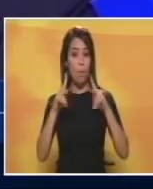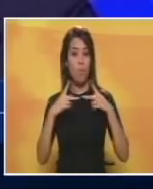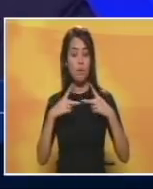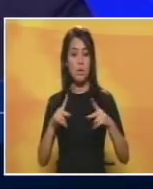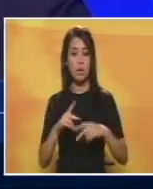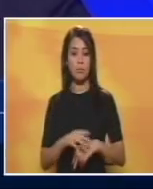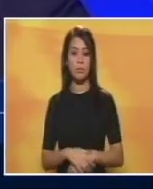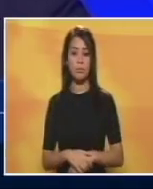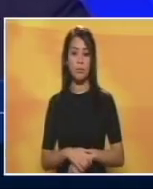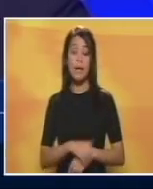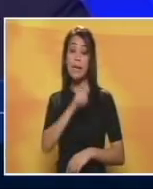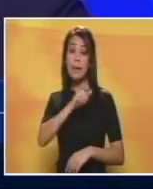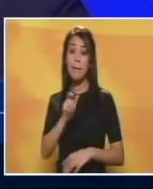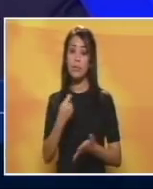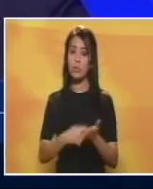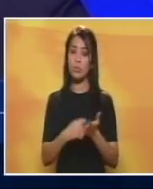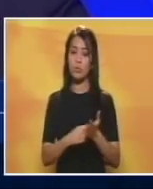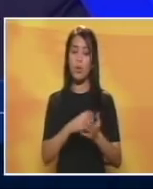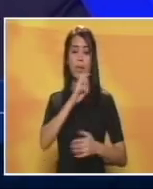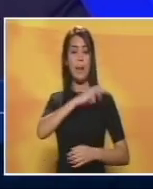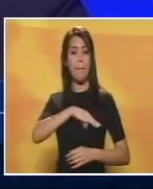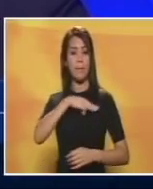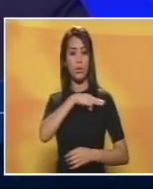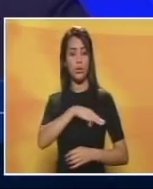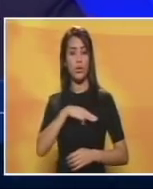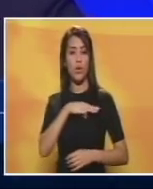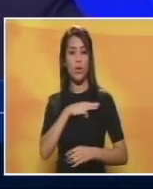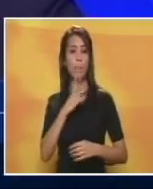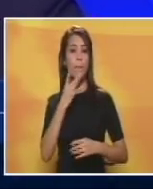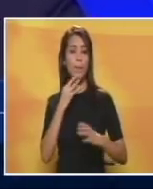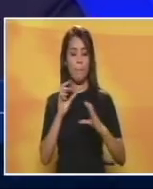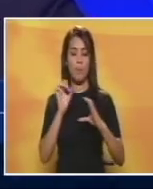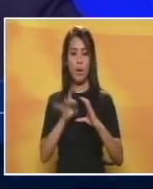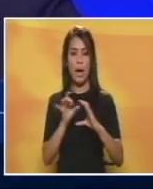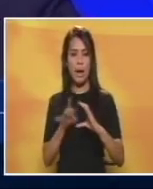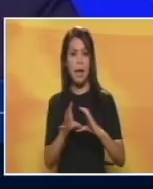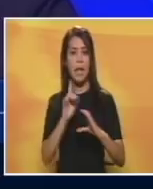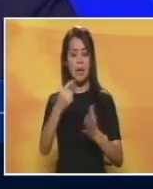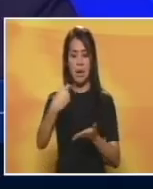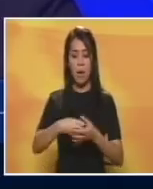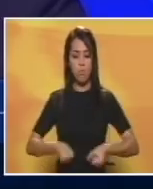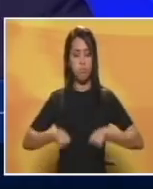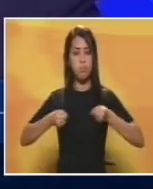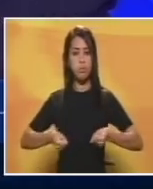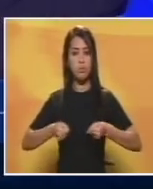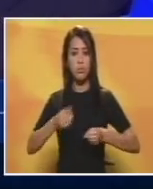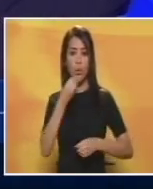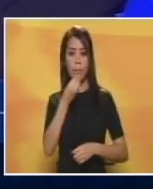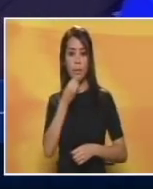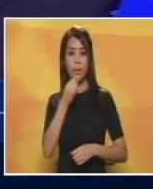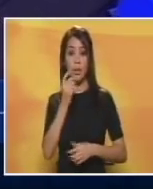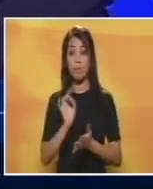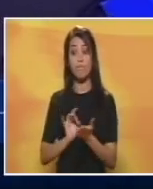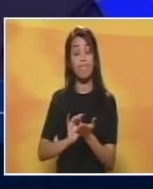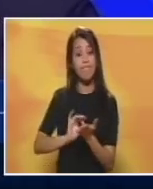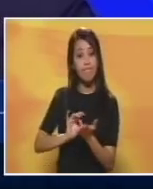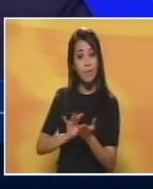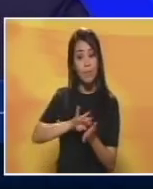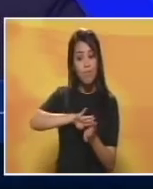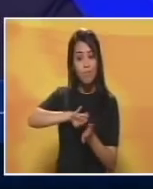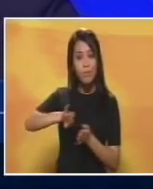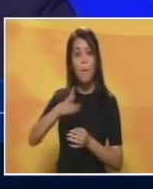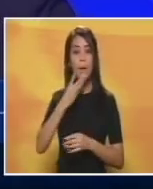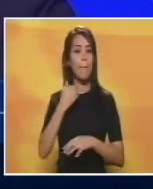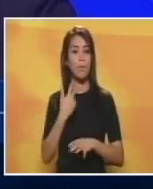los beneficiarios de las misiones, los que tienen el carnet de la patria y reciben las bolsas CLAP, van a ser excluidos si